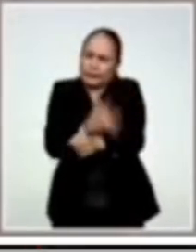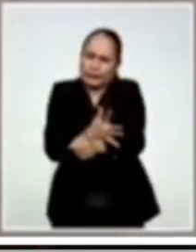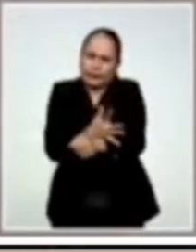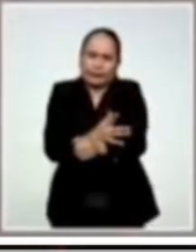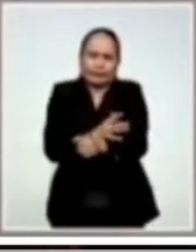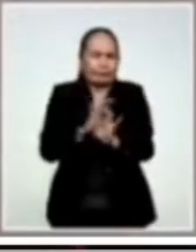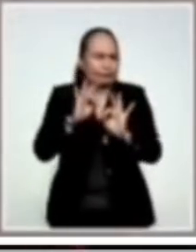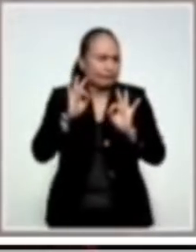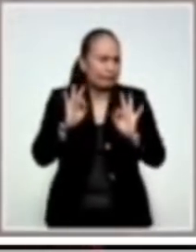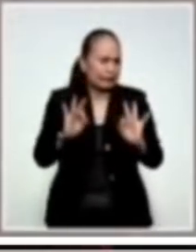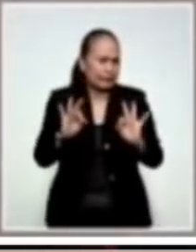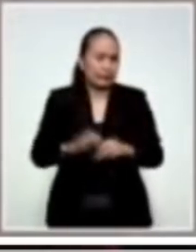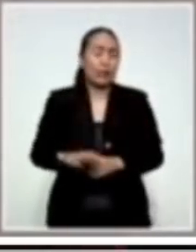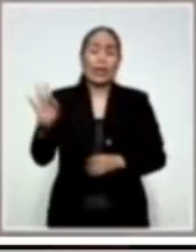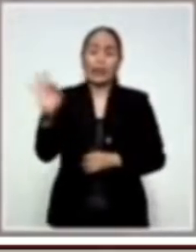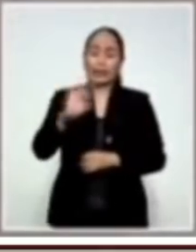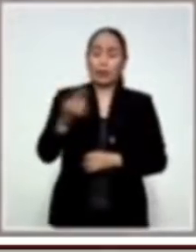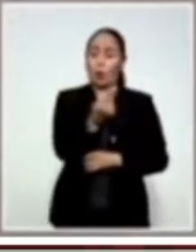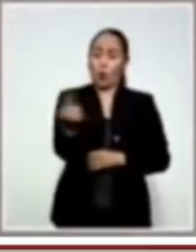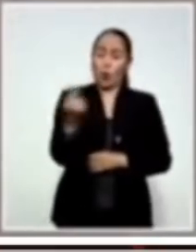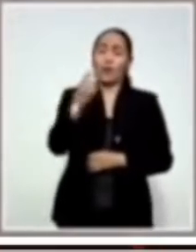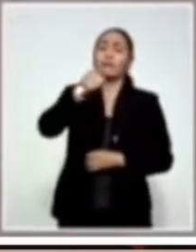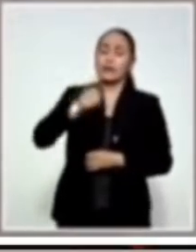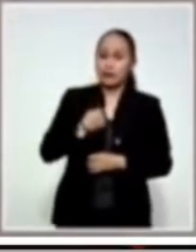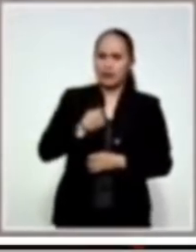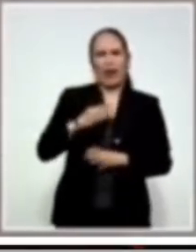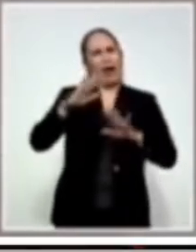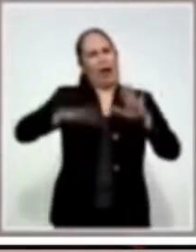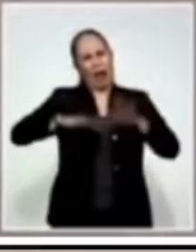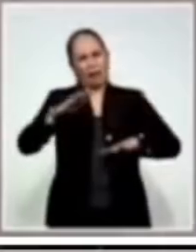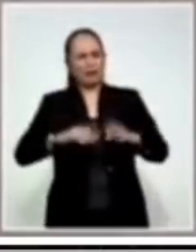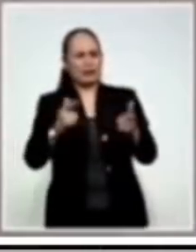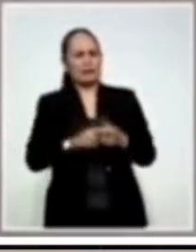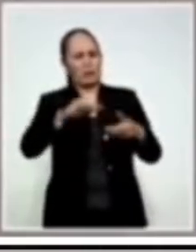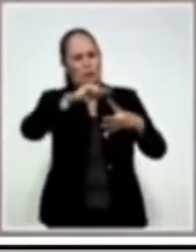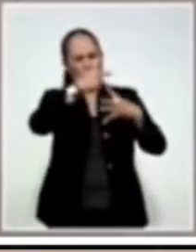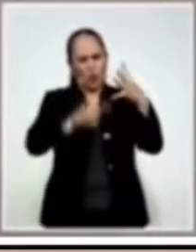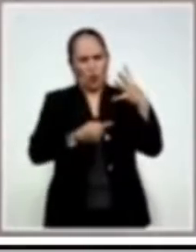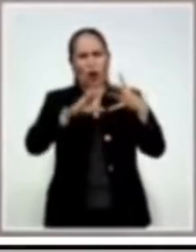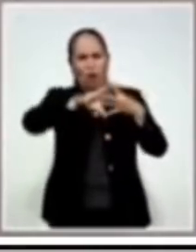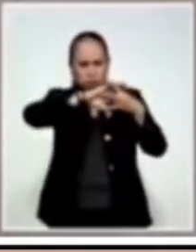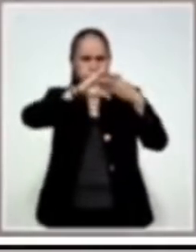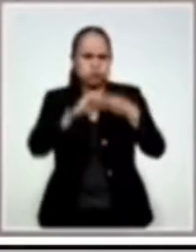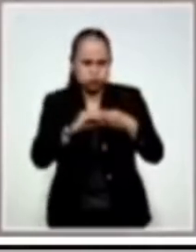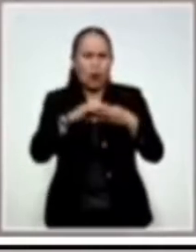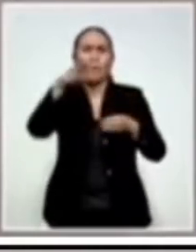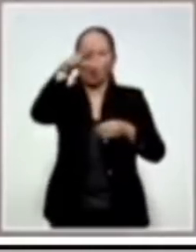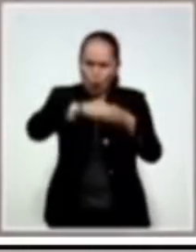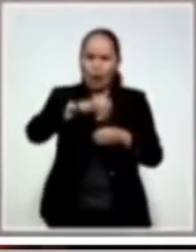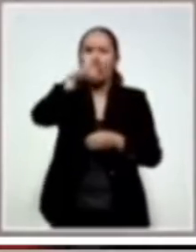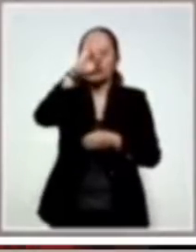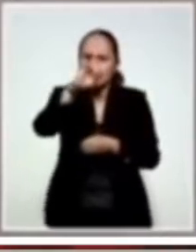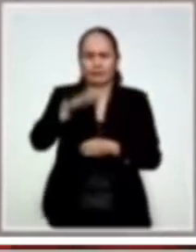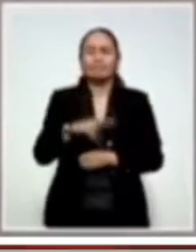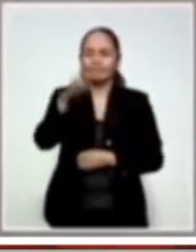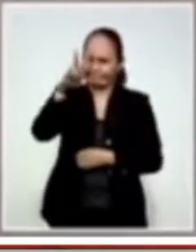Y me van a decir ustedes, es que hay ciertos asuntos en que sí se votan en conjunto los preceptos. Es cierto, en los asuntos